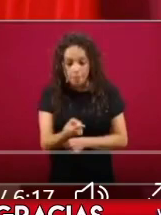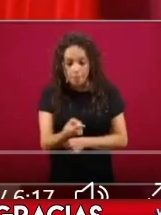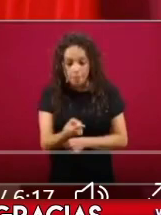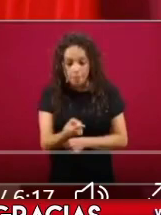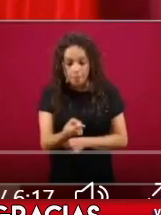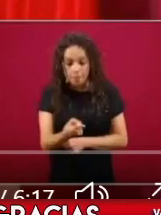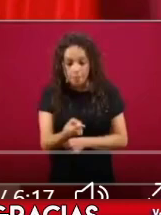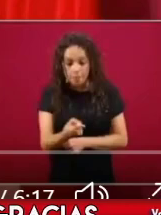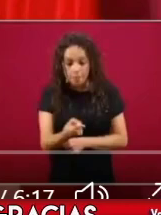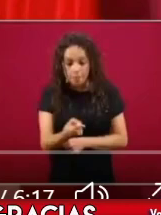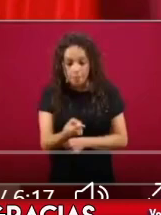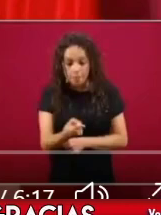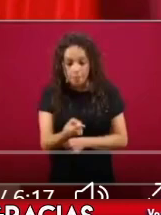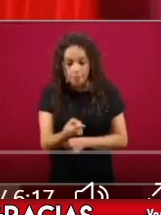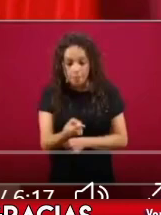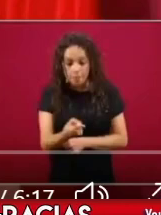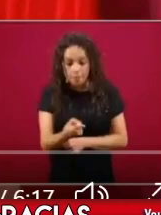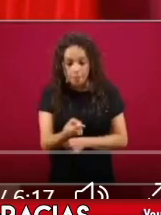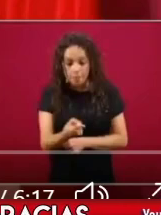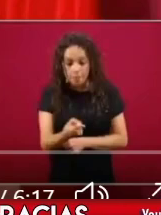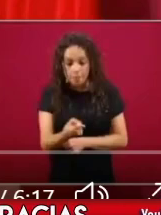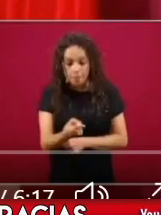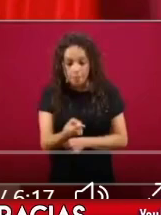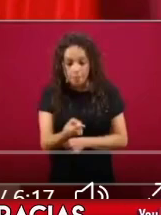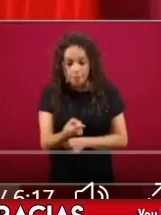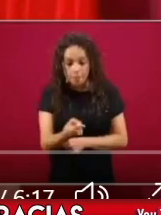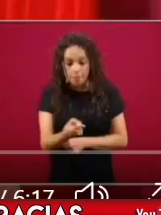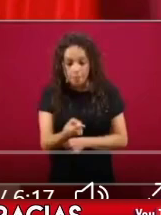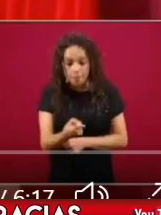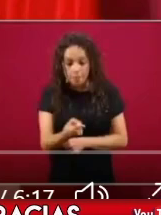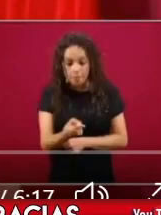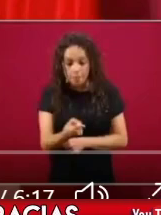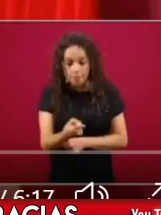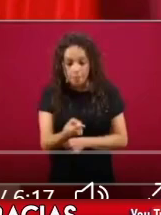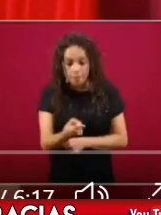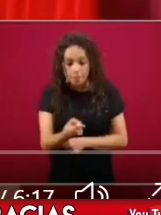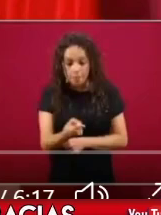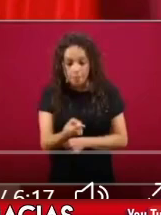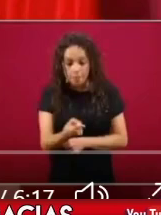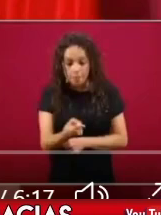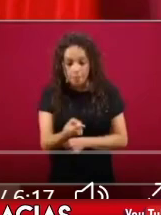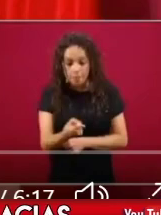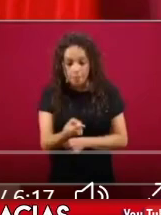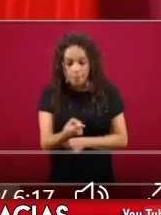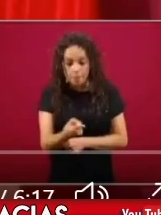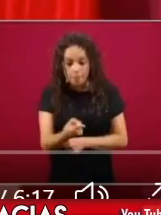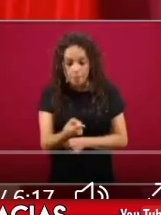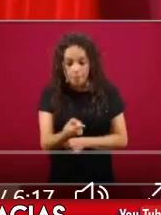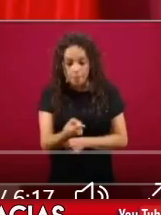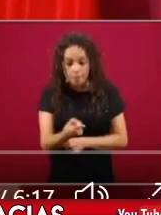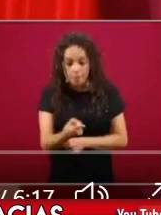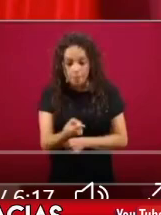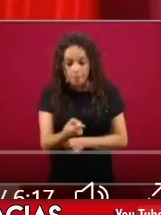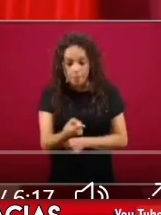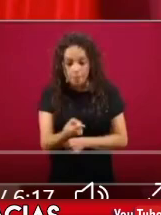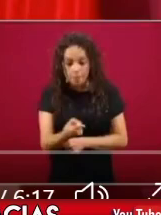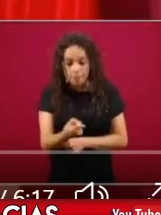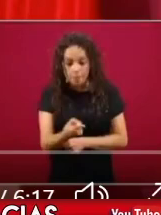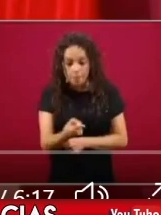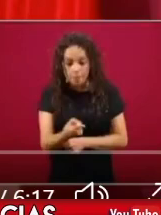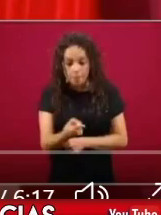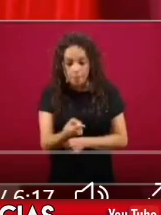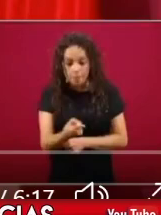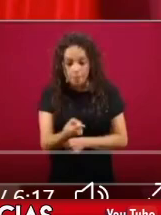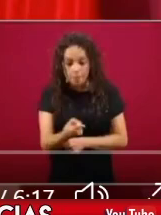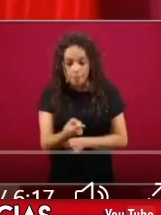pero para eso llegara a pasar un tiempo y señores mientras tanto a cuidarnos todos que pasa un excelente